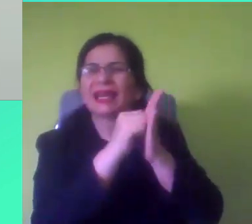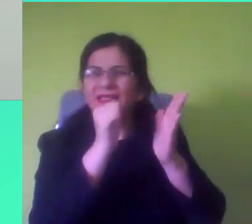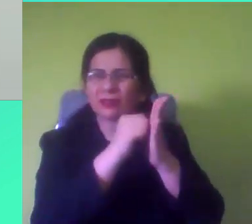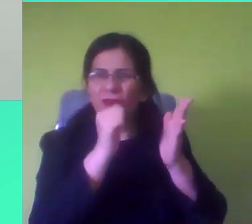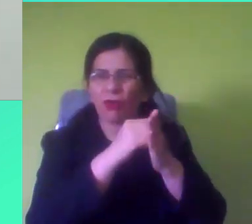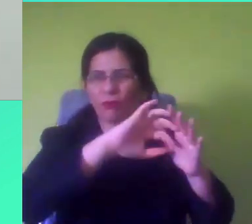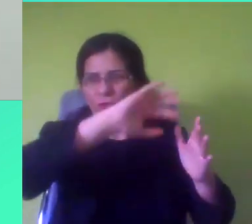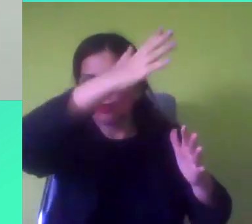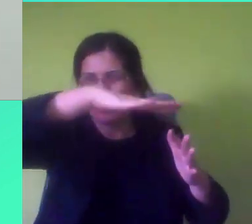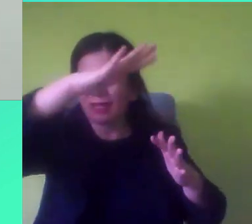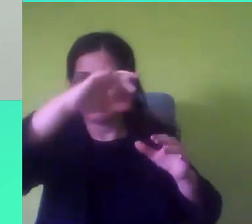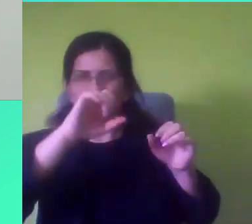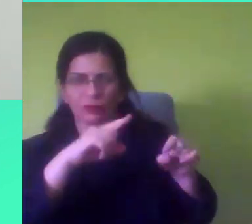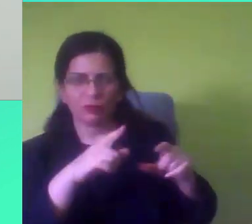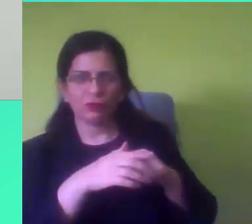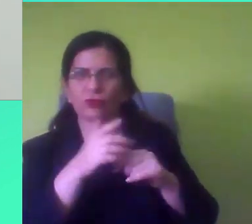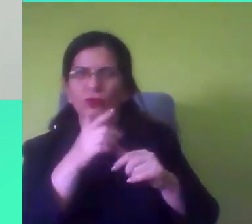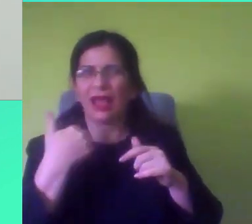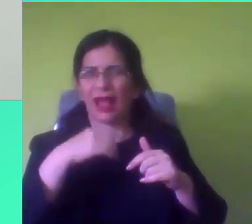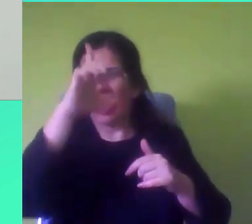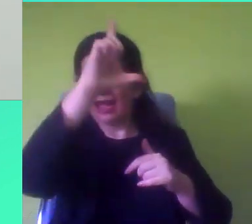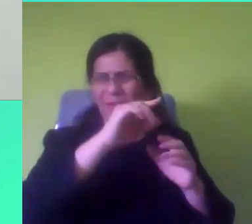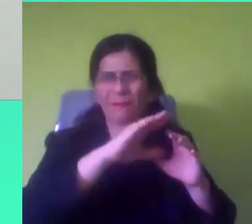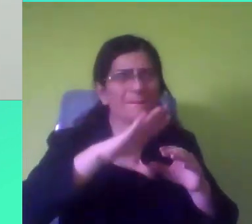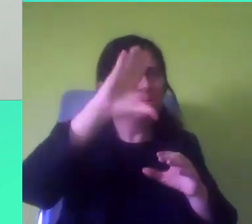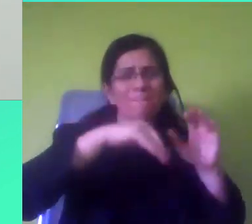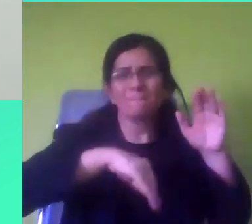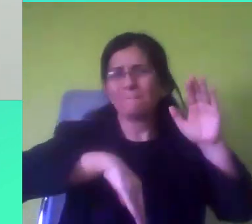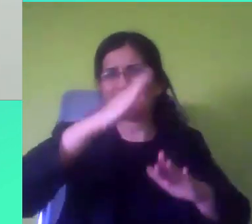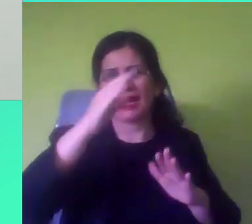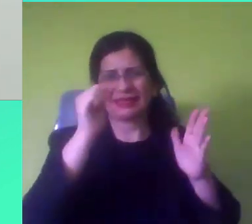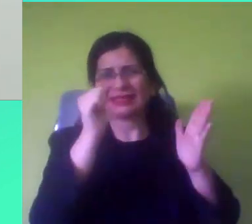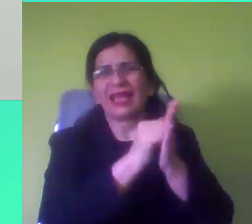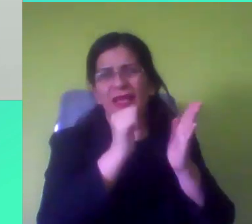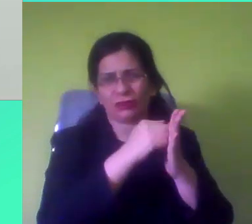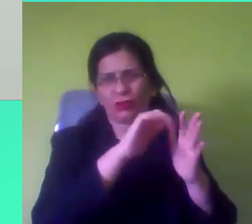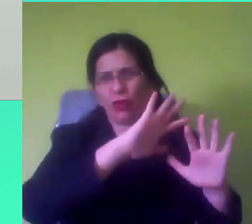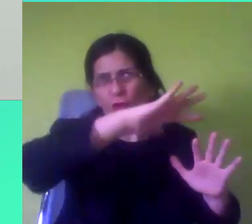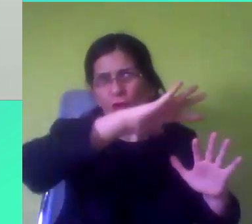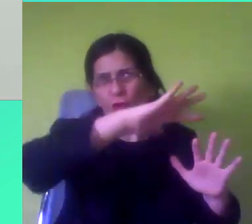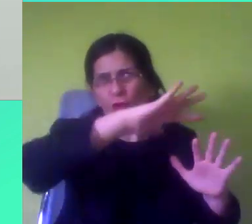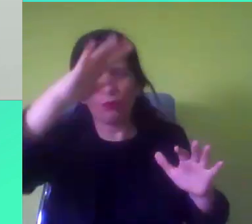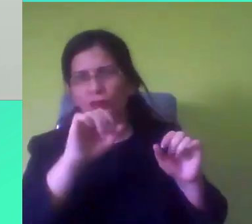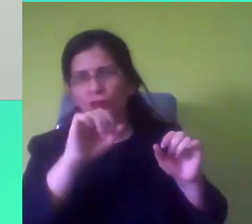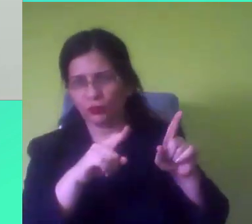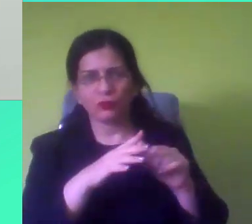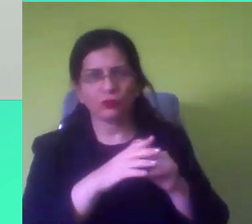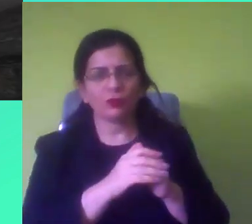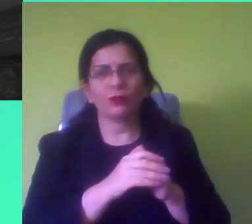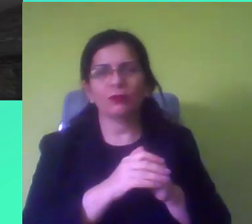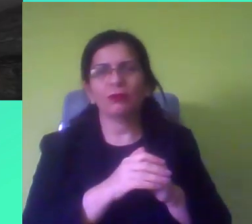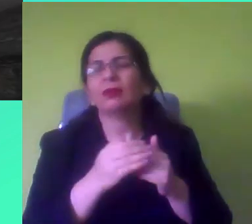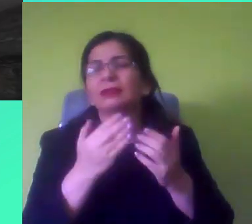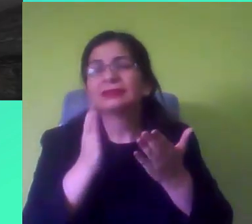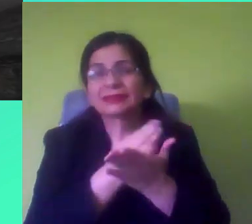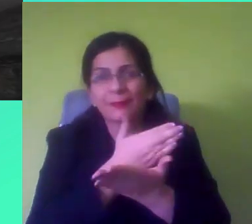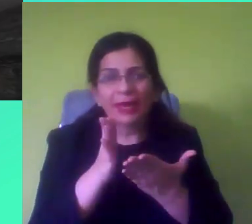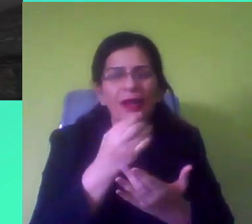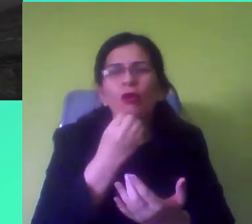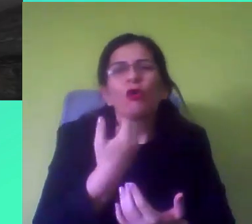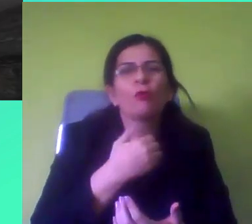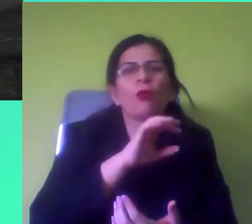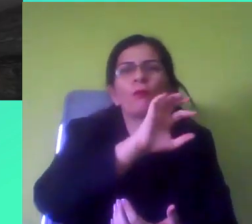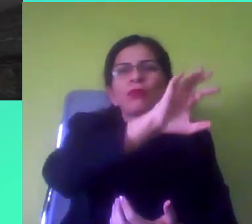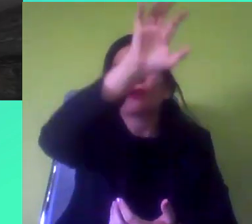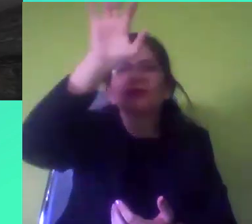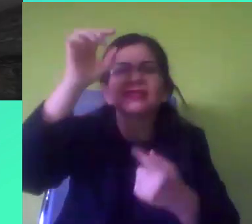pero en cuanto al número son los protagonistas y son los que más predominan. Si vemos por provincias de norte a